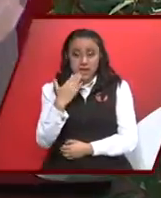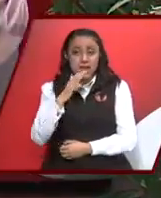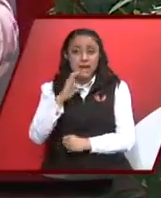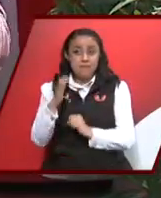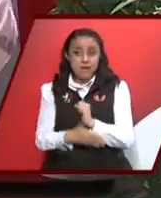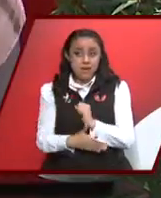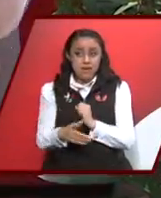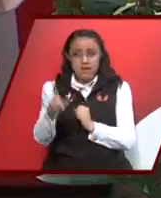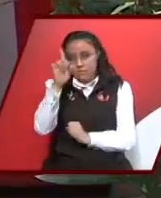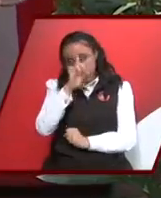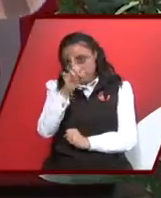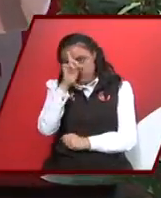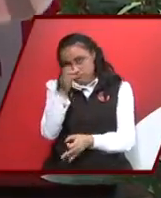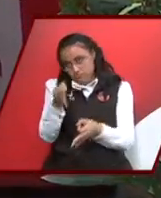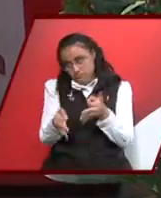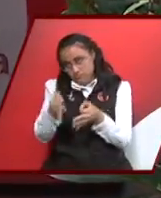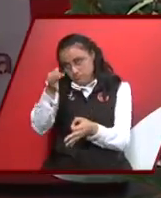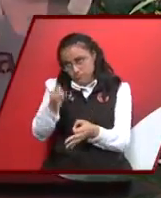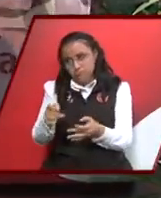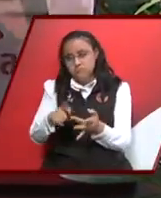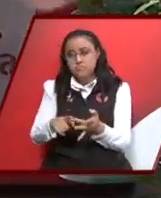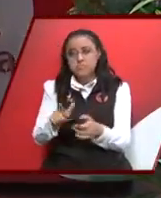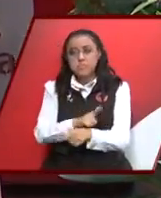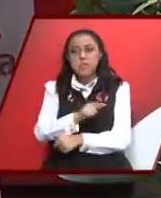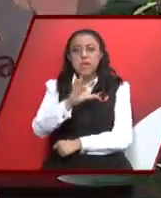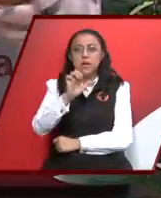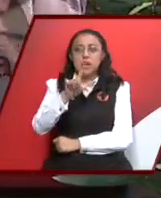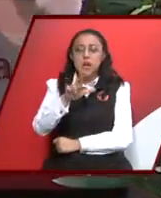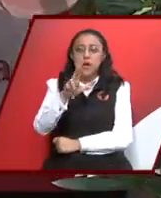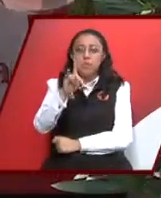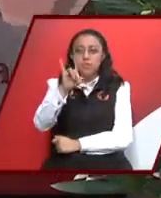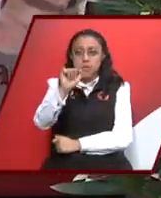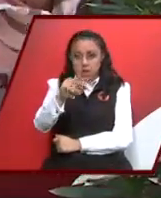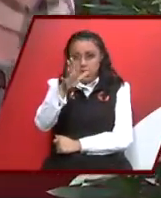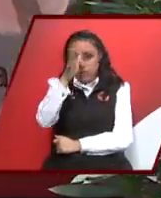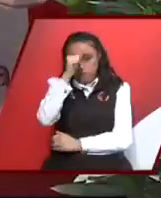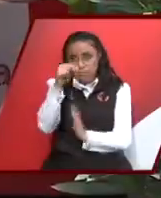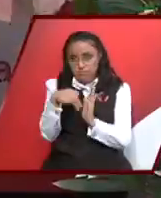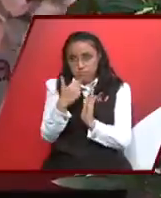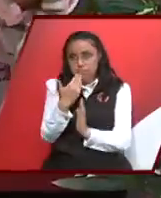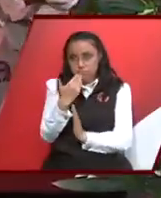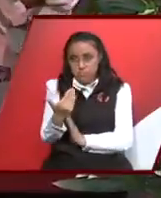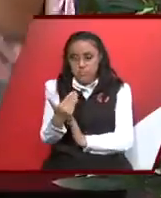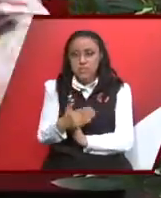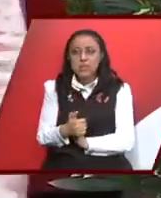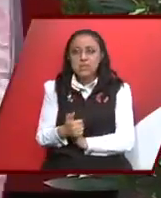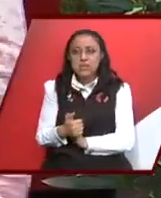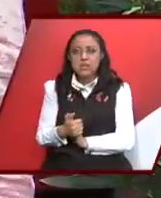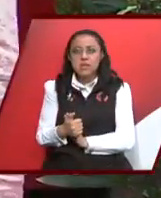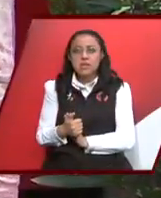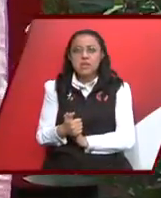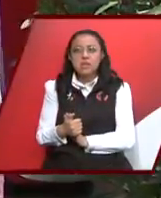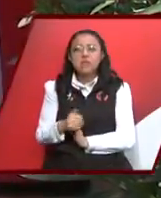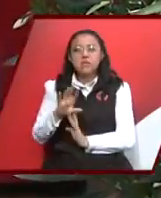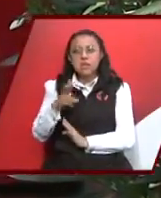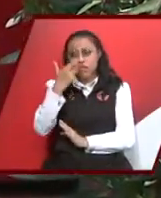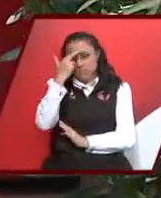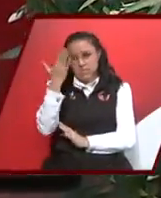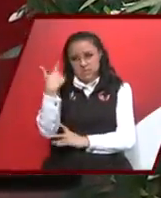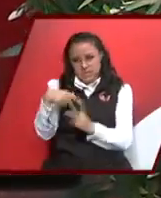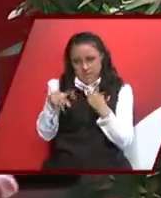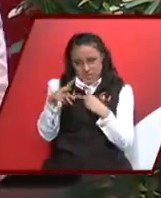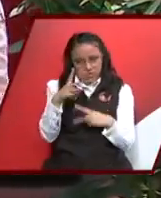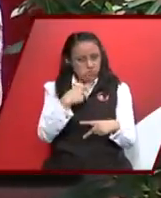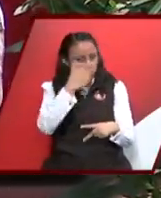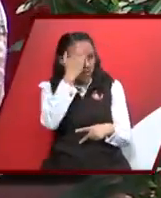la consejera jurídica, la licenciada Claudia Luengas firma la consejería. O sea, Nina, viniste tú hace un tiempo aquí a